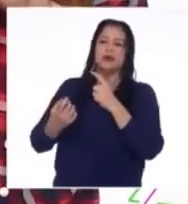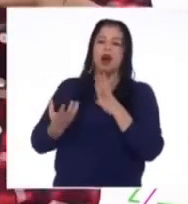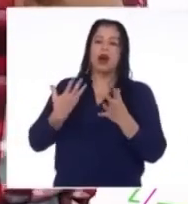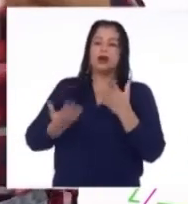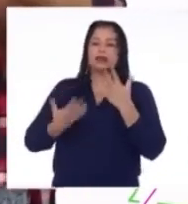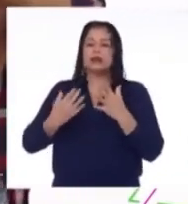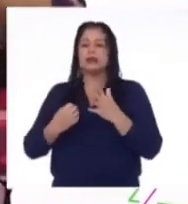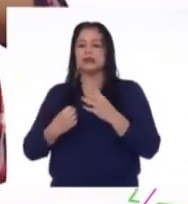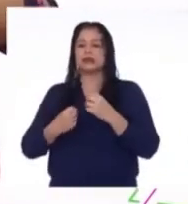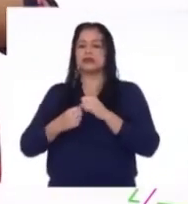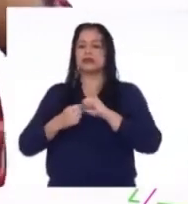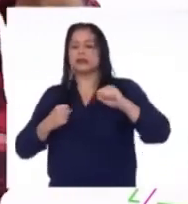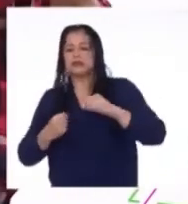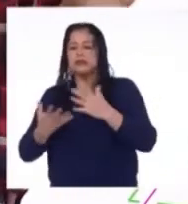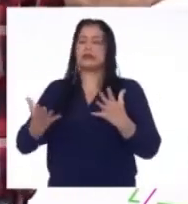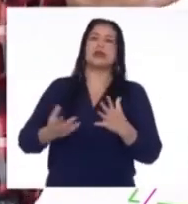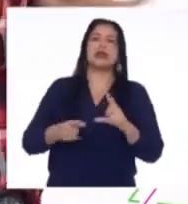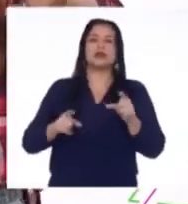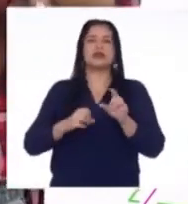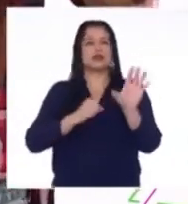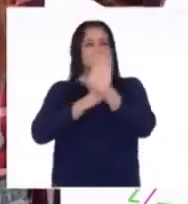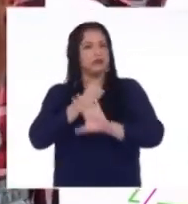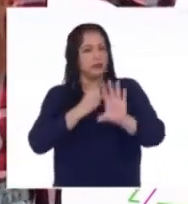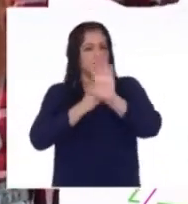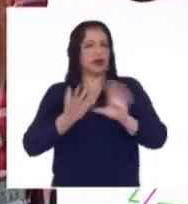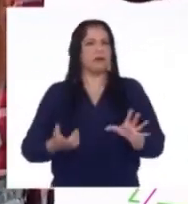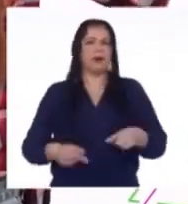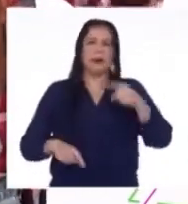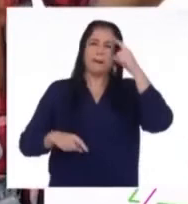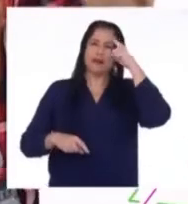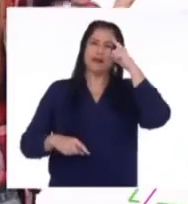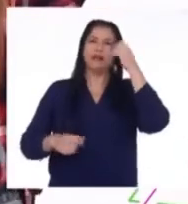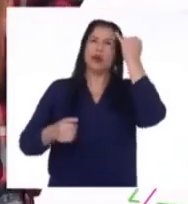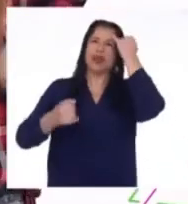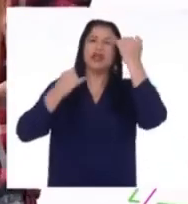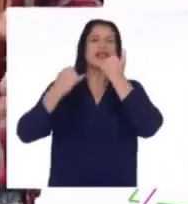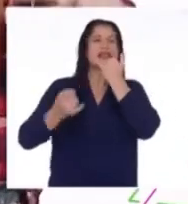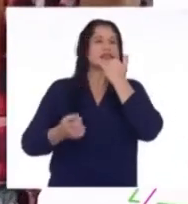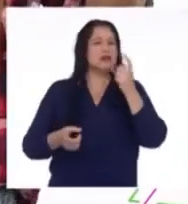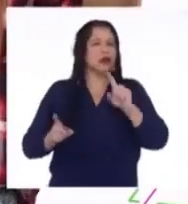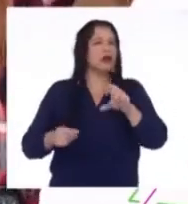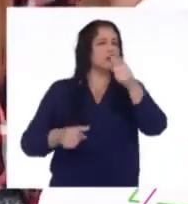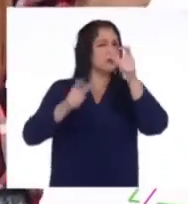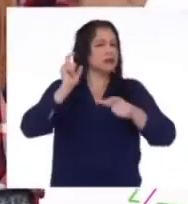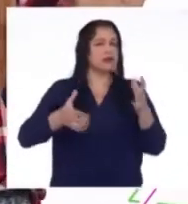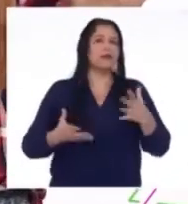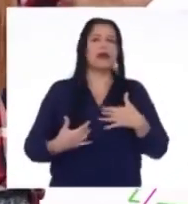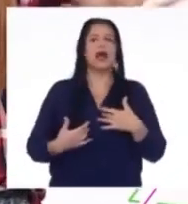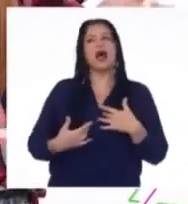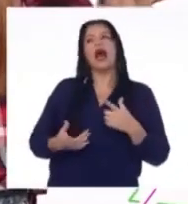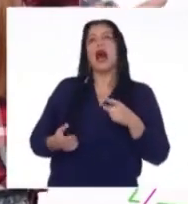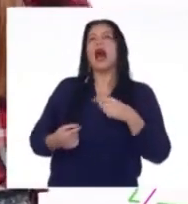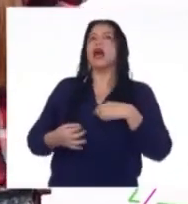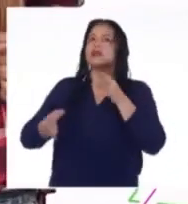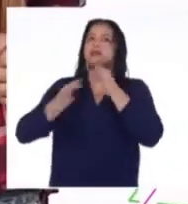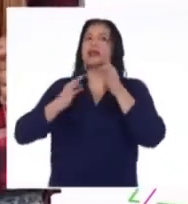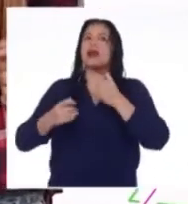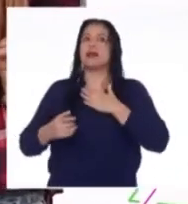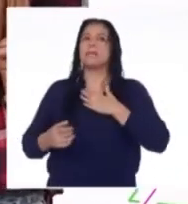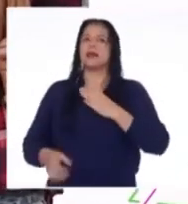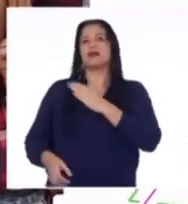amenaza. Esto hace que nos defendamos, generando creencias negativas de los demás para justificar de esta manera